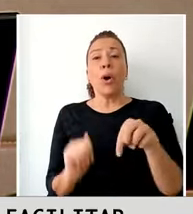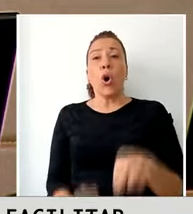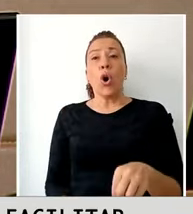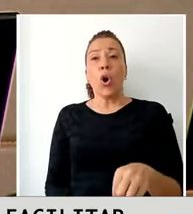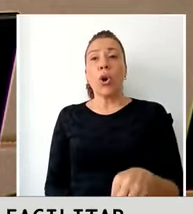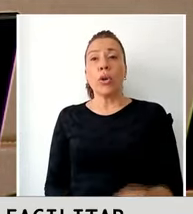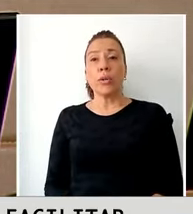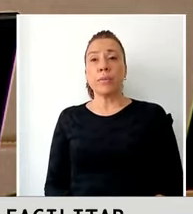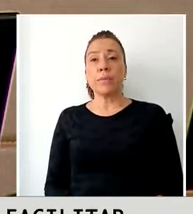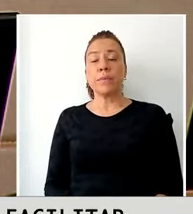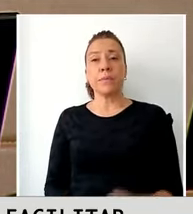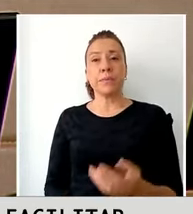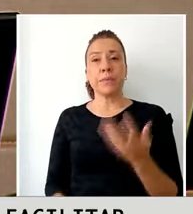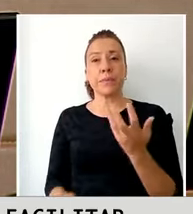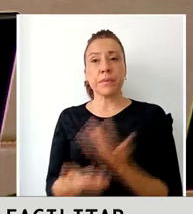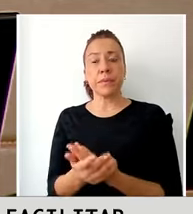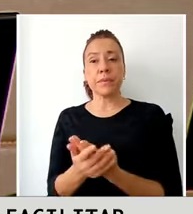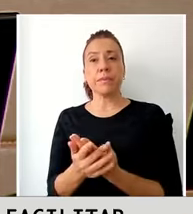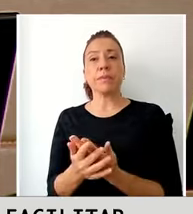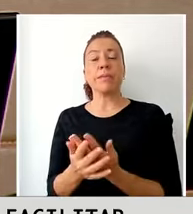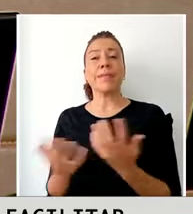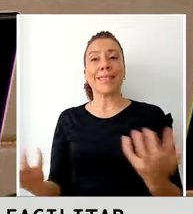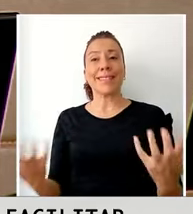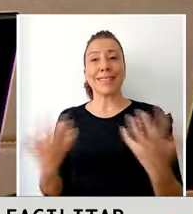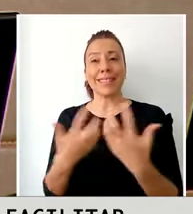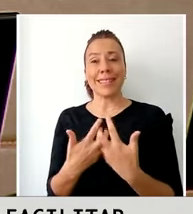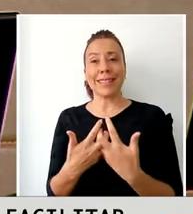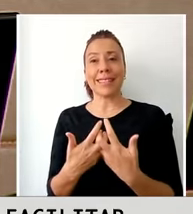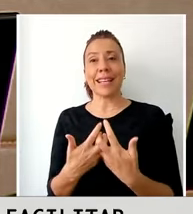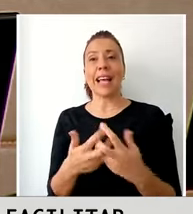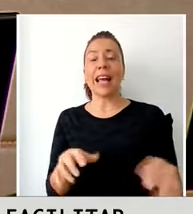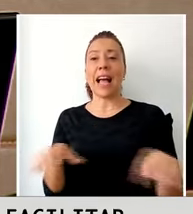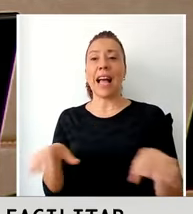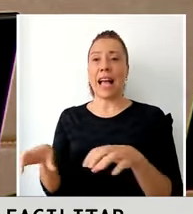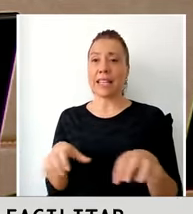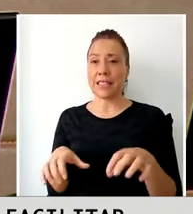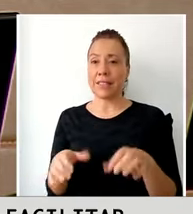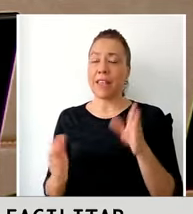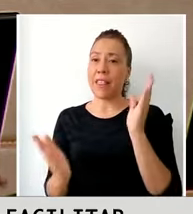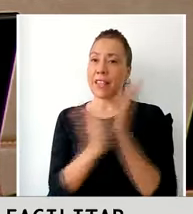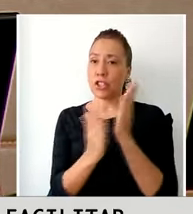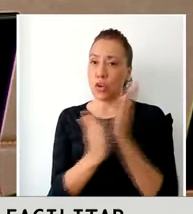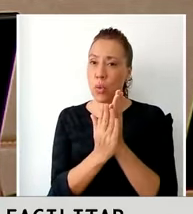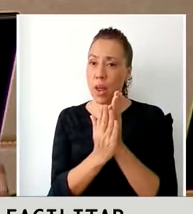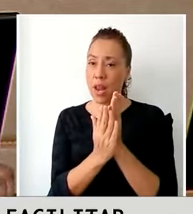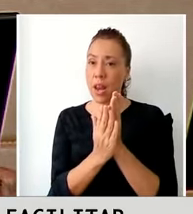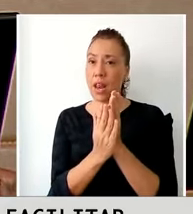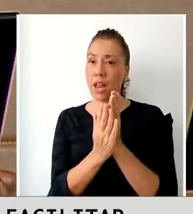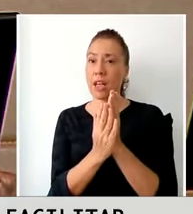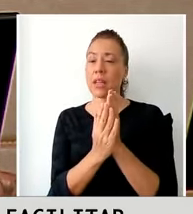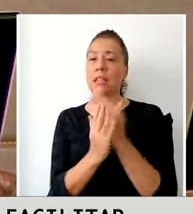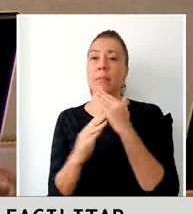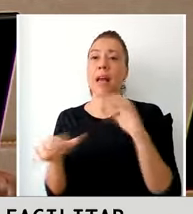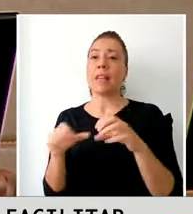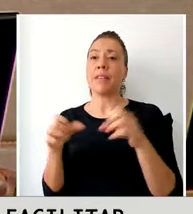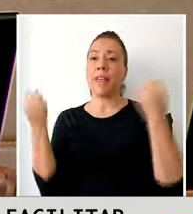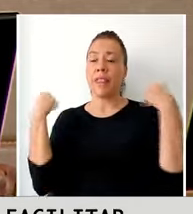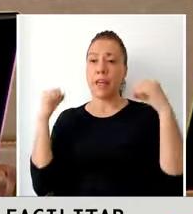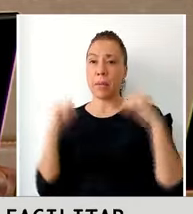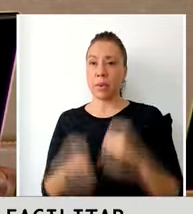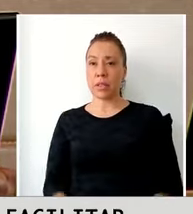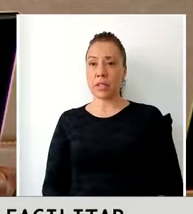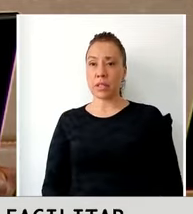este esta conjunción entre la actividad escolar estudiantil y la actividad deportiva chile